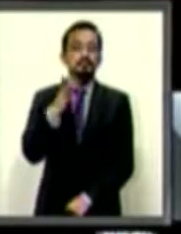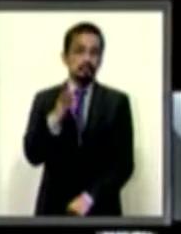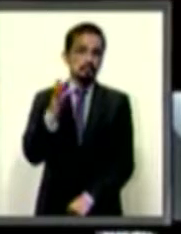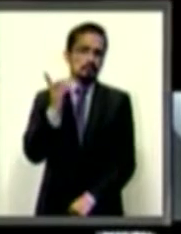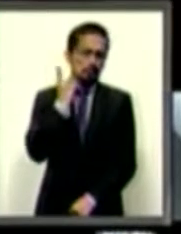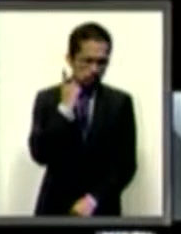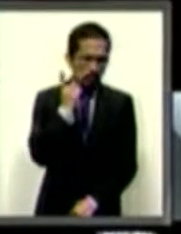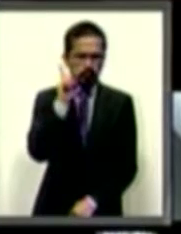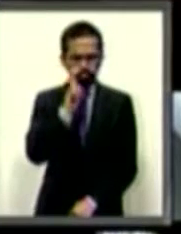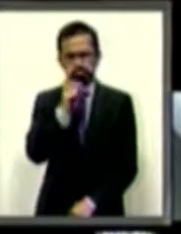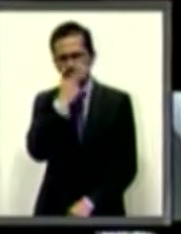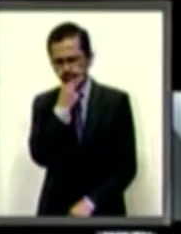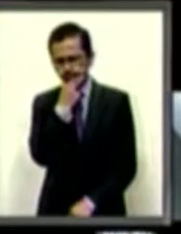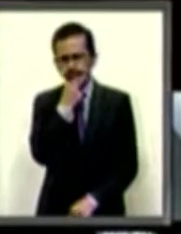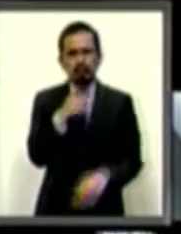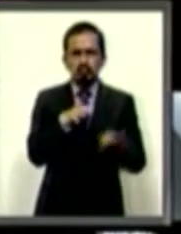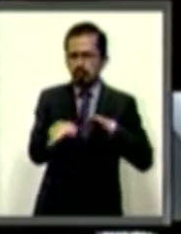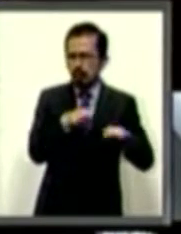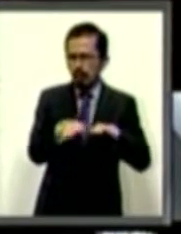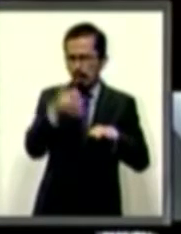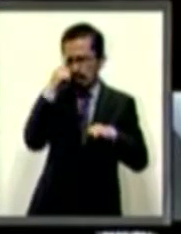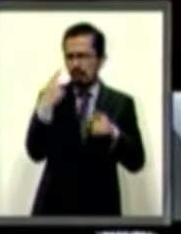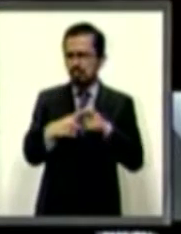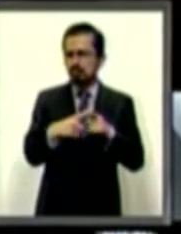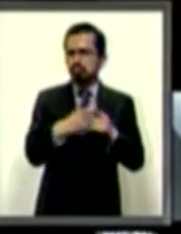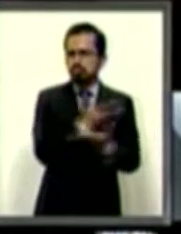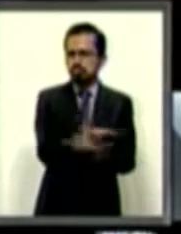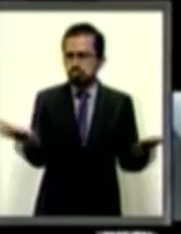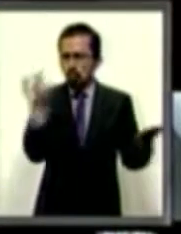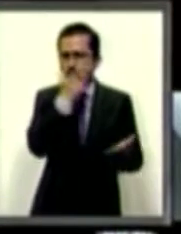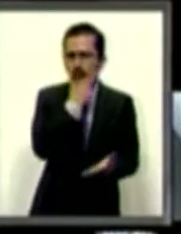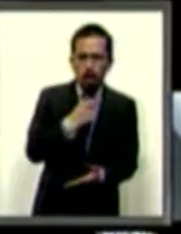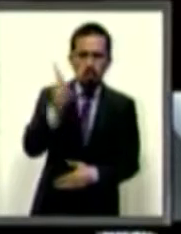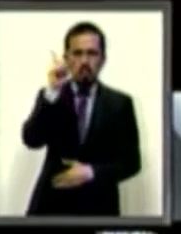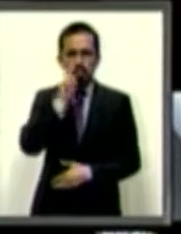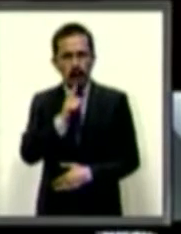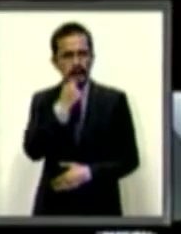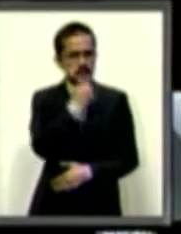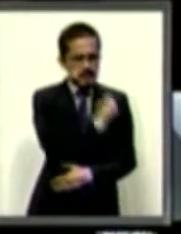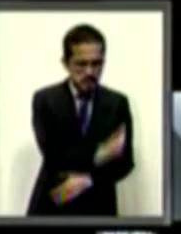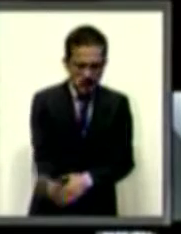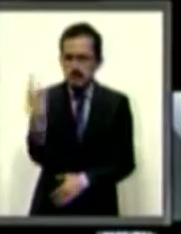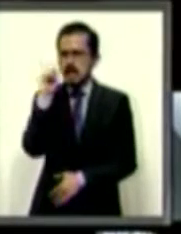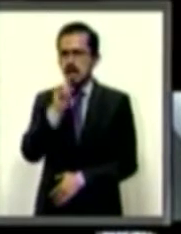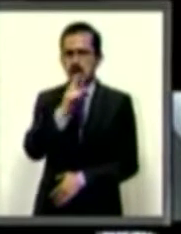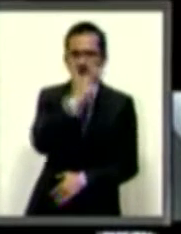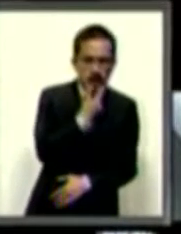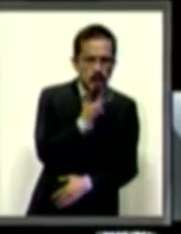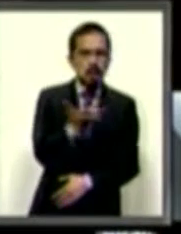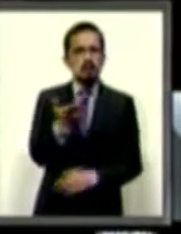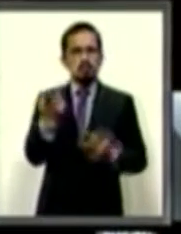trabajamos para hombres, mujeres, niñas, niños, adultos mayores, discapacitados y todas las personas